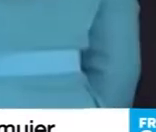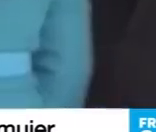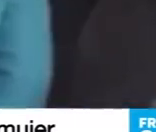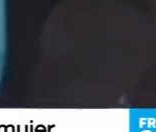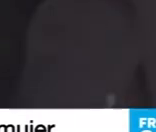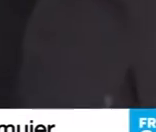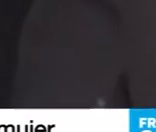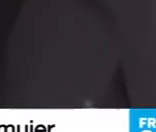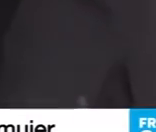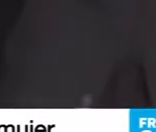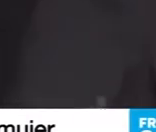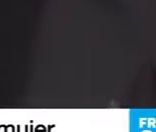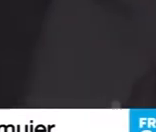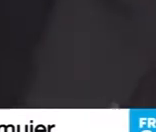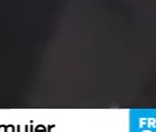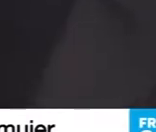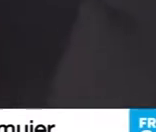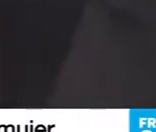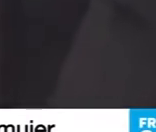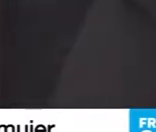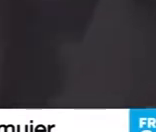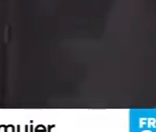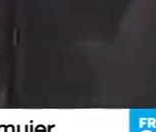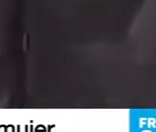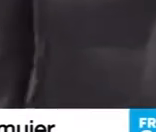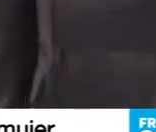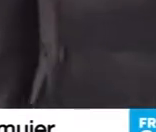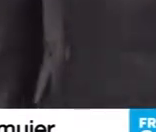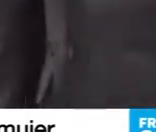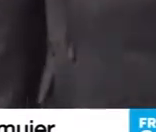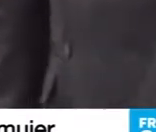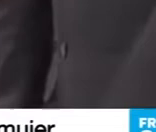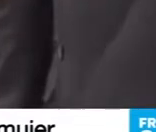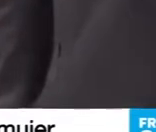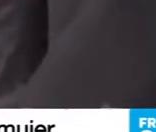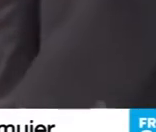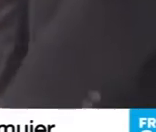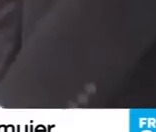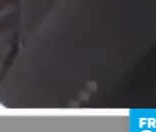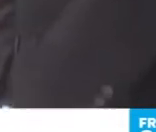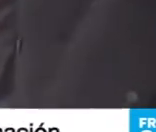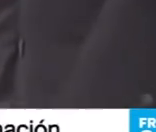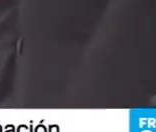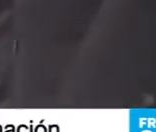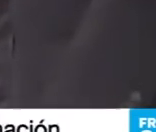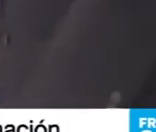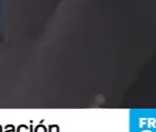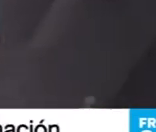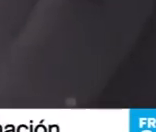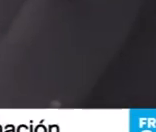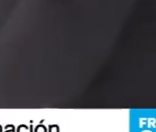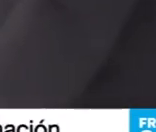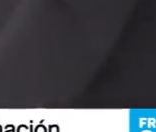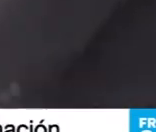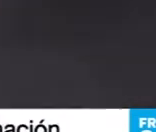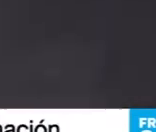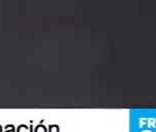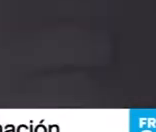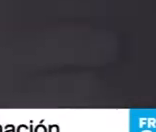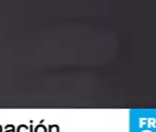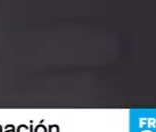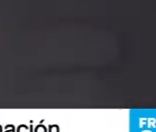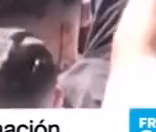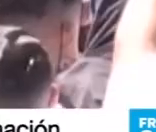el 27 de enero pasado castró anunció que le solicitaría a la onu la instalación de la que sería la comisión